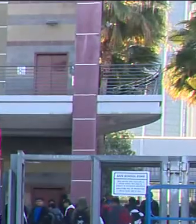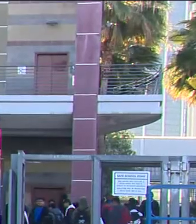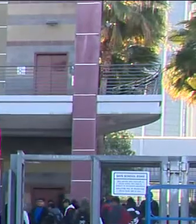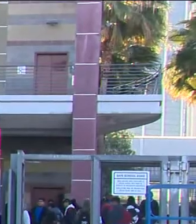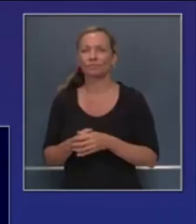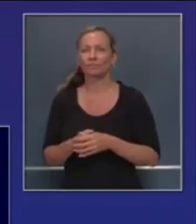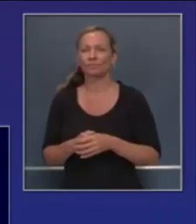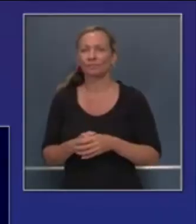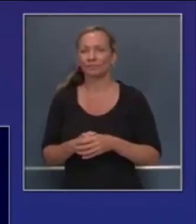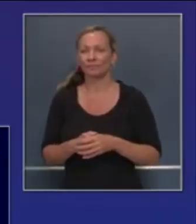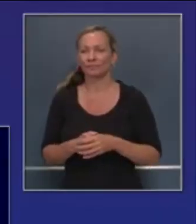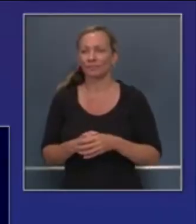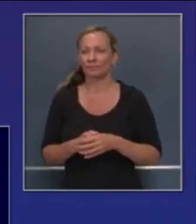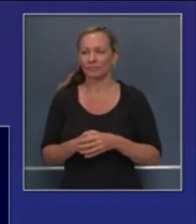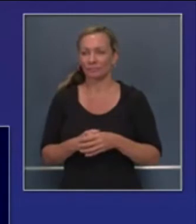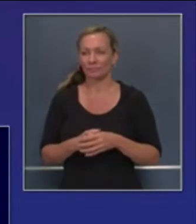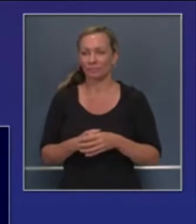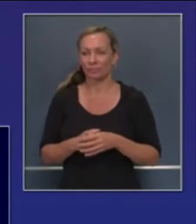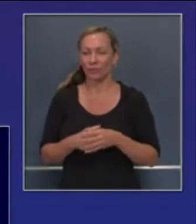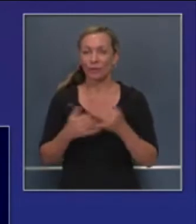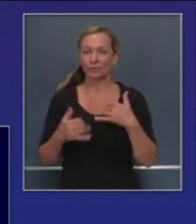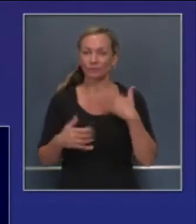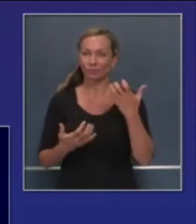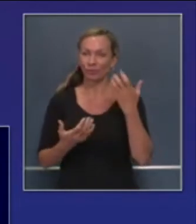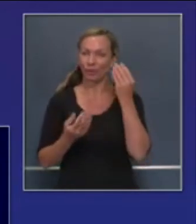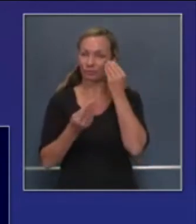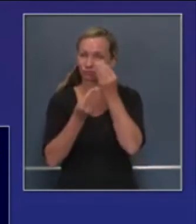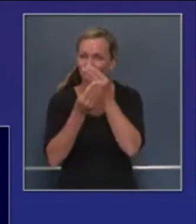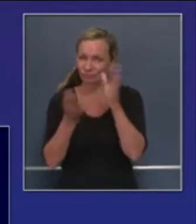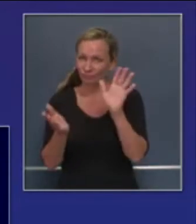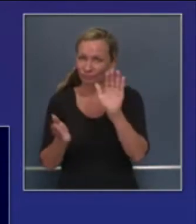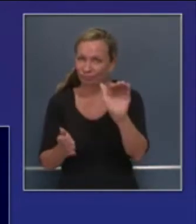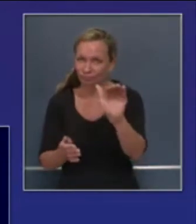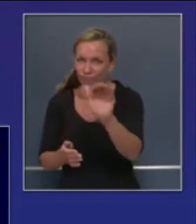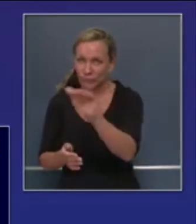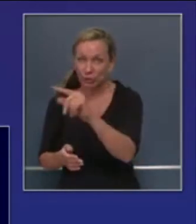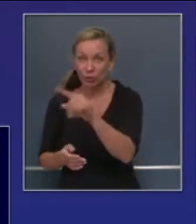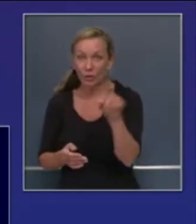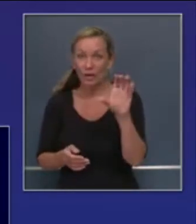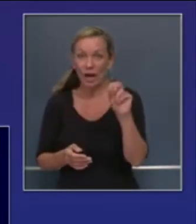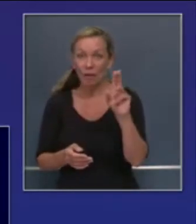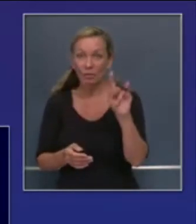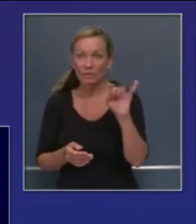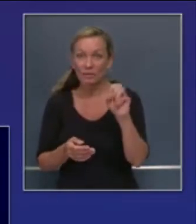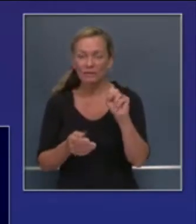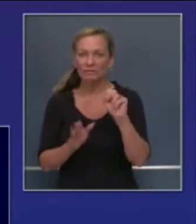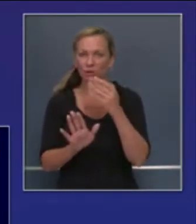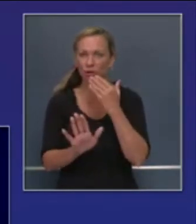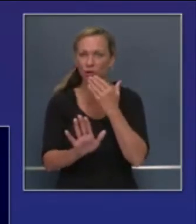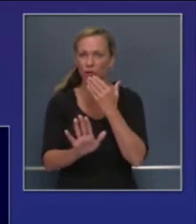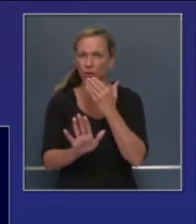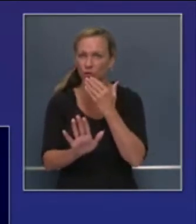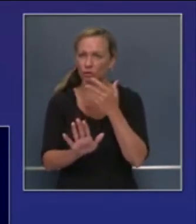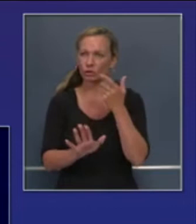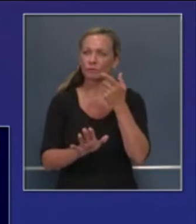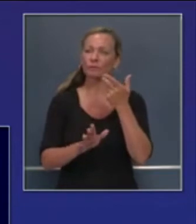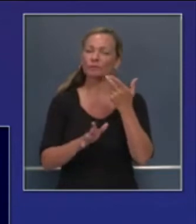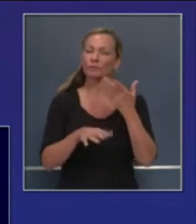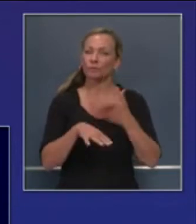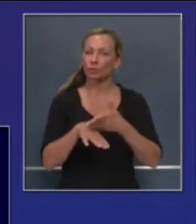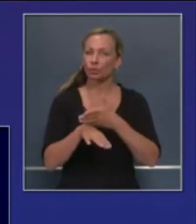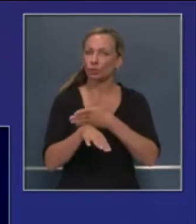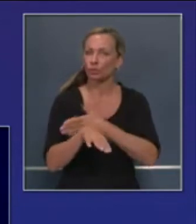escuelas. Estos han tenido progreso a través del espectro en hospitalizaciones, unidad de cuidados intensivos, tasa de